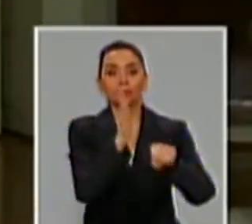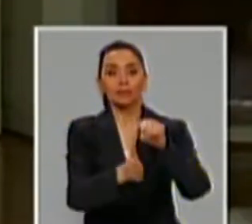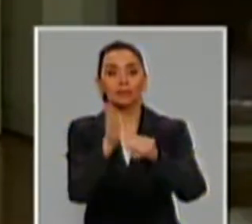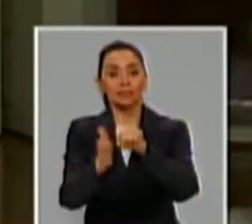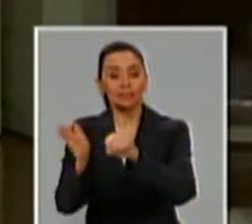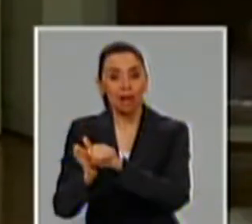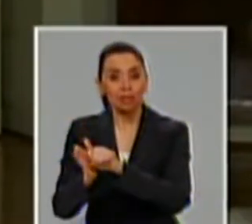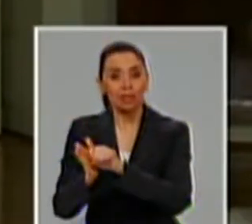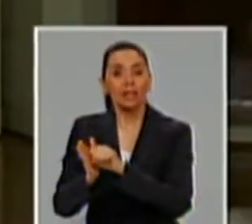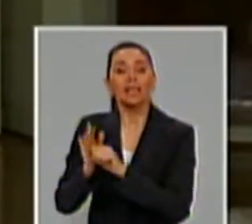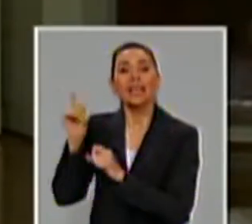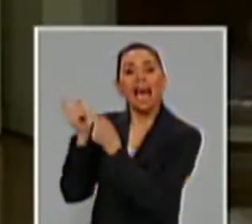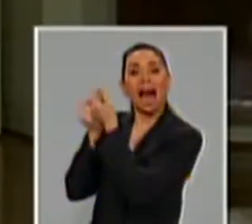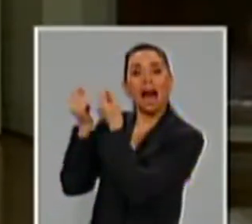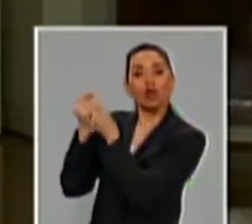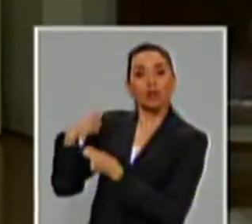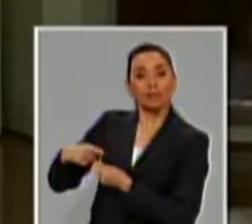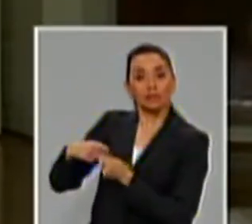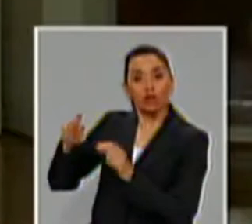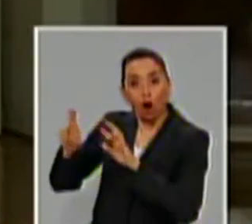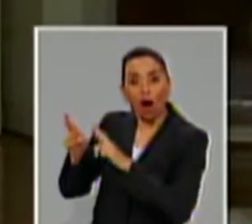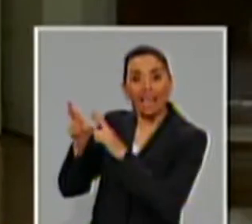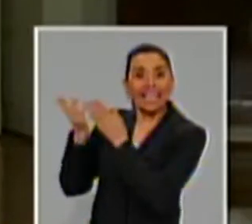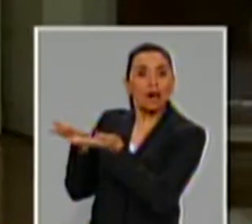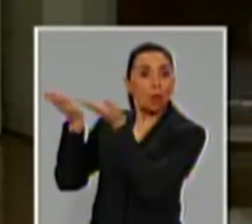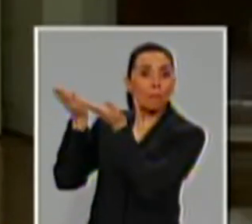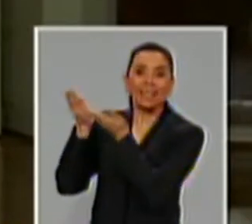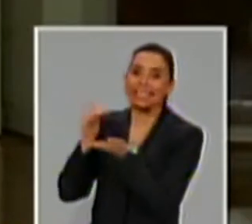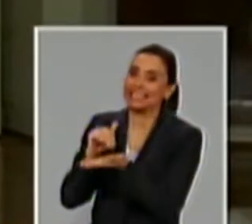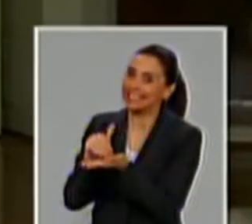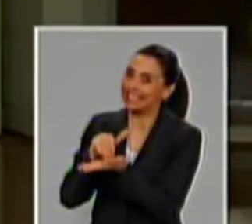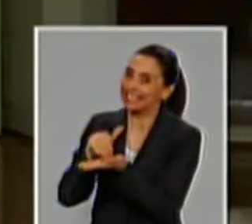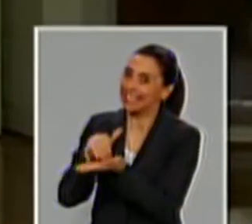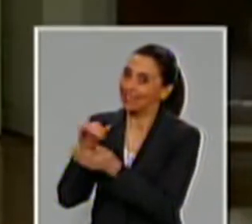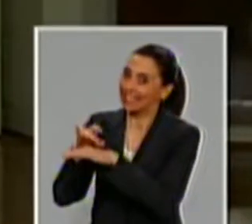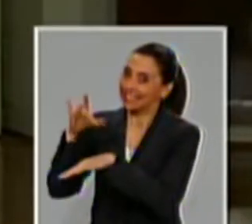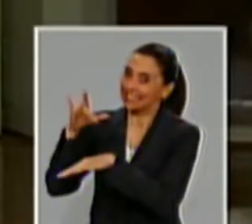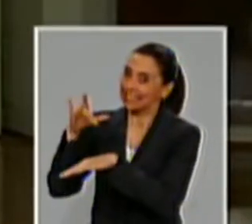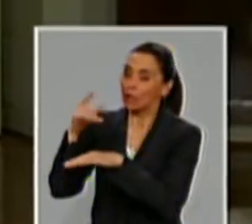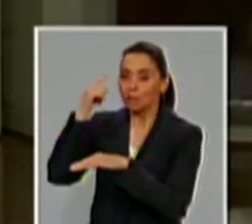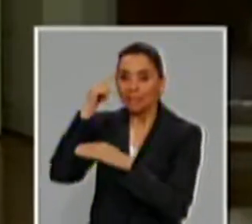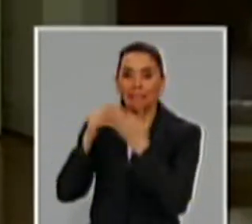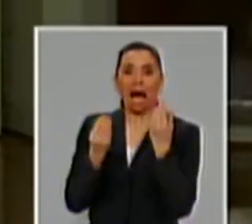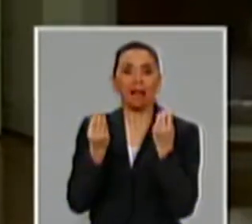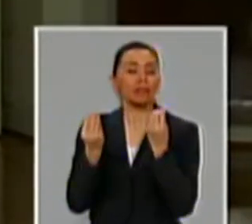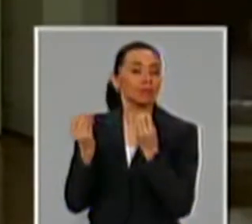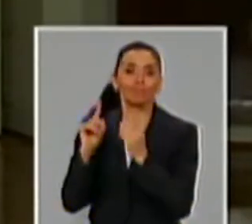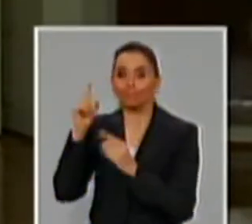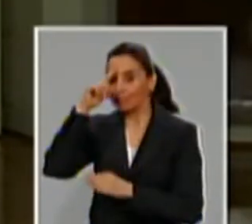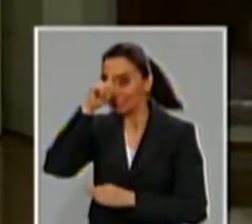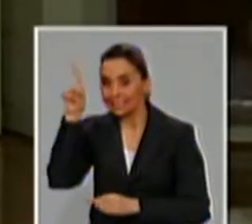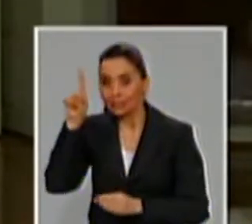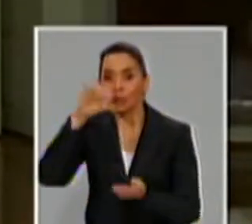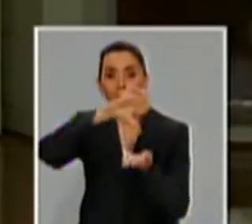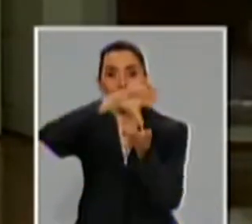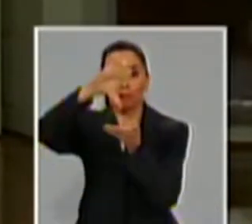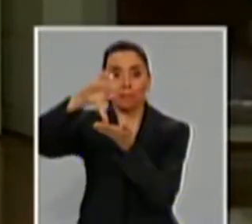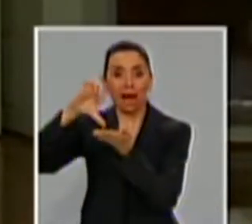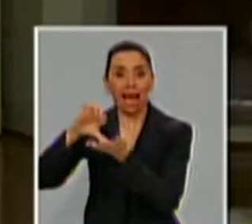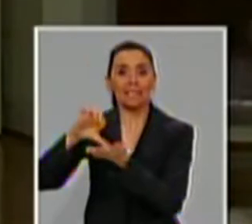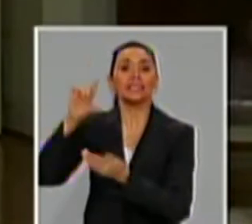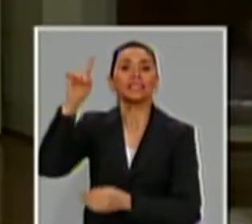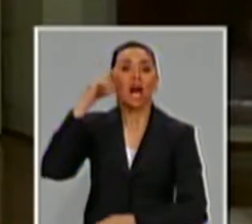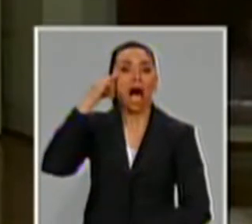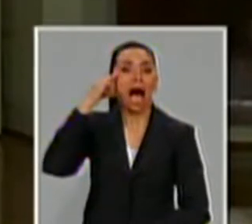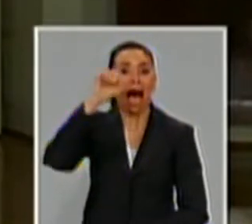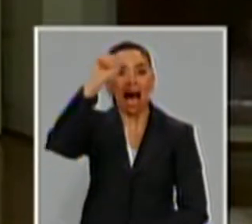La recuperación de la economía americana ha sido más débil y frágil que lo anticipado. Los grandes gigantes asiáticos, como China